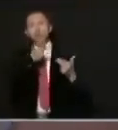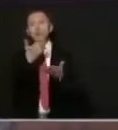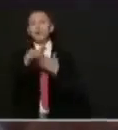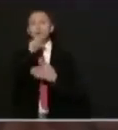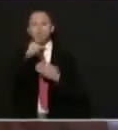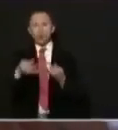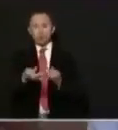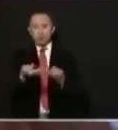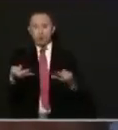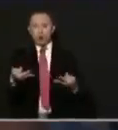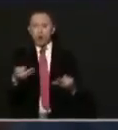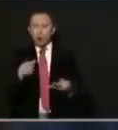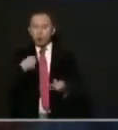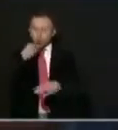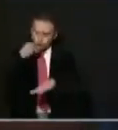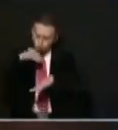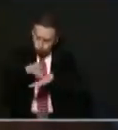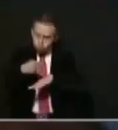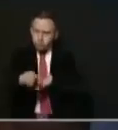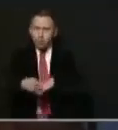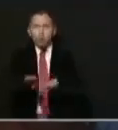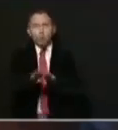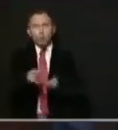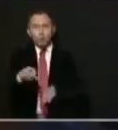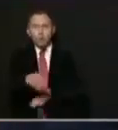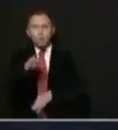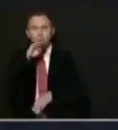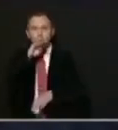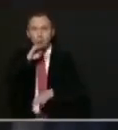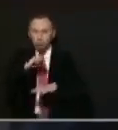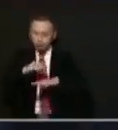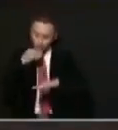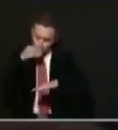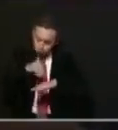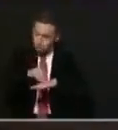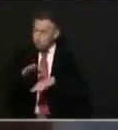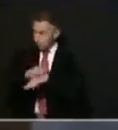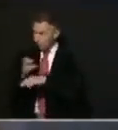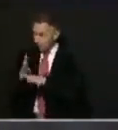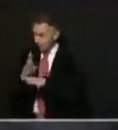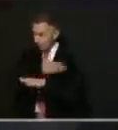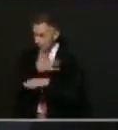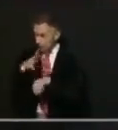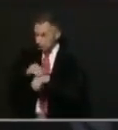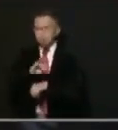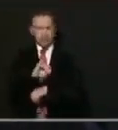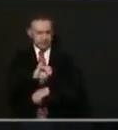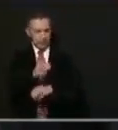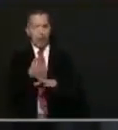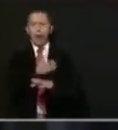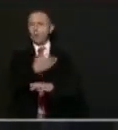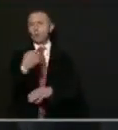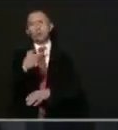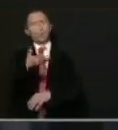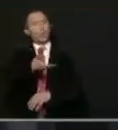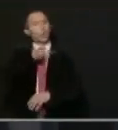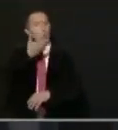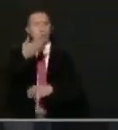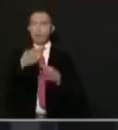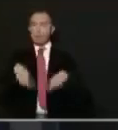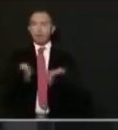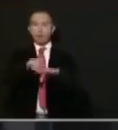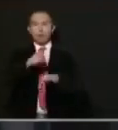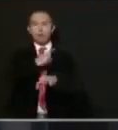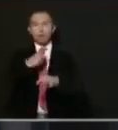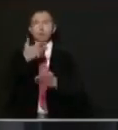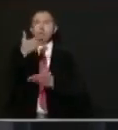Por eso se pidió permiso días antes, sí, estuvieron claro, haciendo aquí claro, una serie claro, de rituales. De rituales de purificación, que es muy importante para ellos, para que las